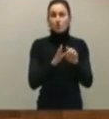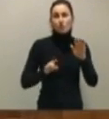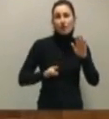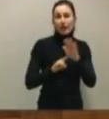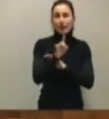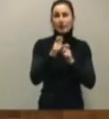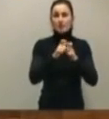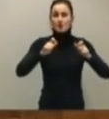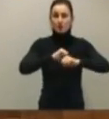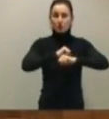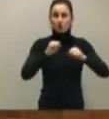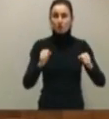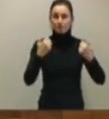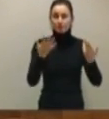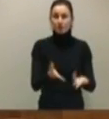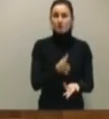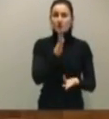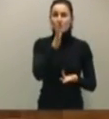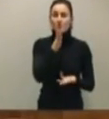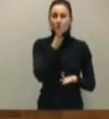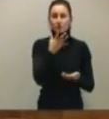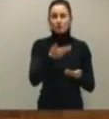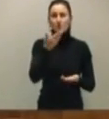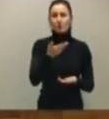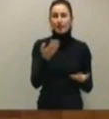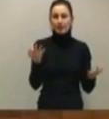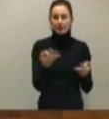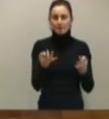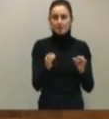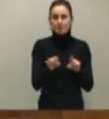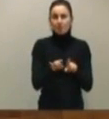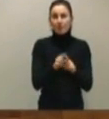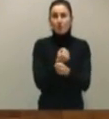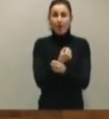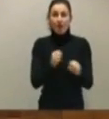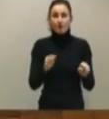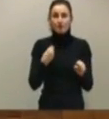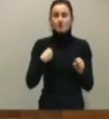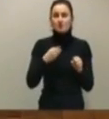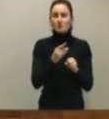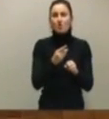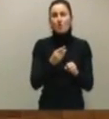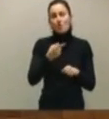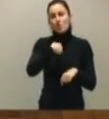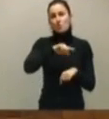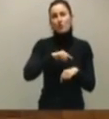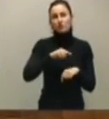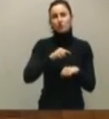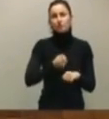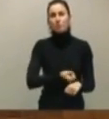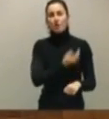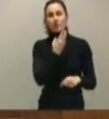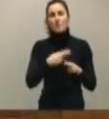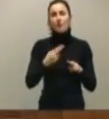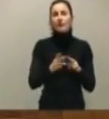de crecimiento. Por eso creemos importante señalar que, aunque no colmen plenamente nuestras aspiraciones, estos sí